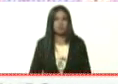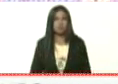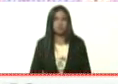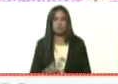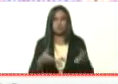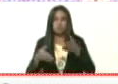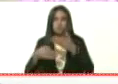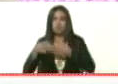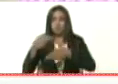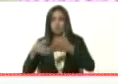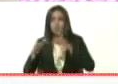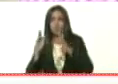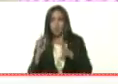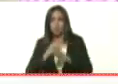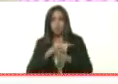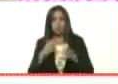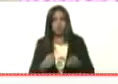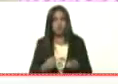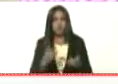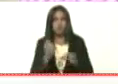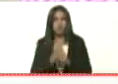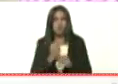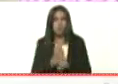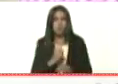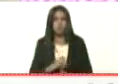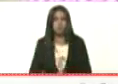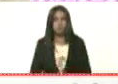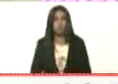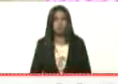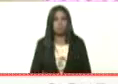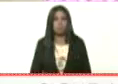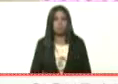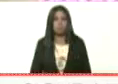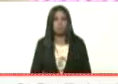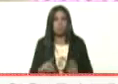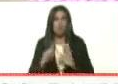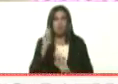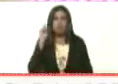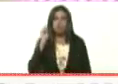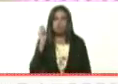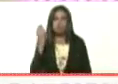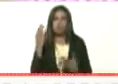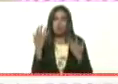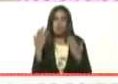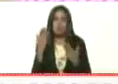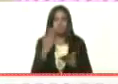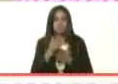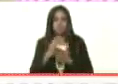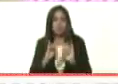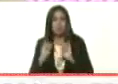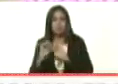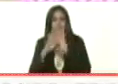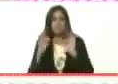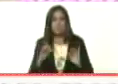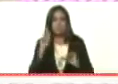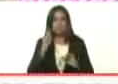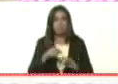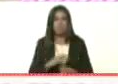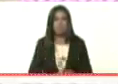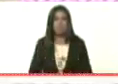construir una poderosa democracia obrera y con la Constitución en la mano, siempre con la Constitución en la